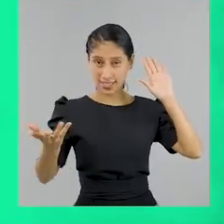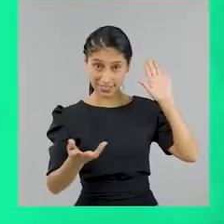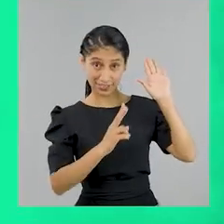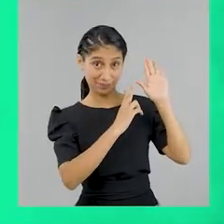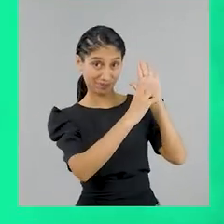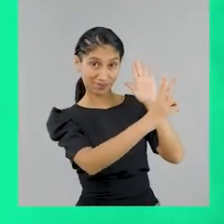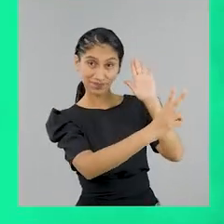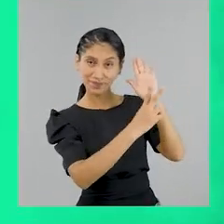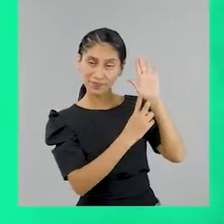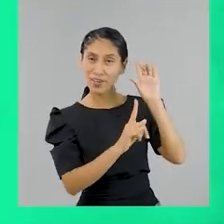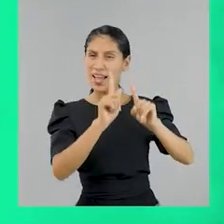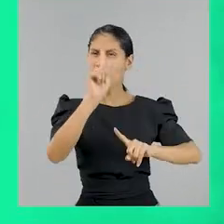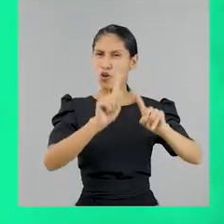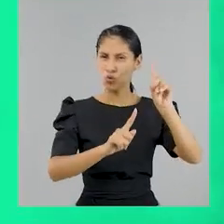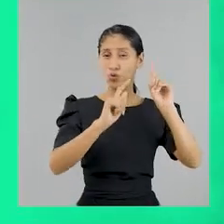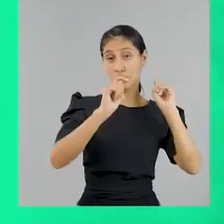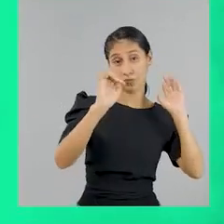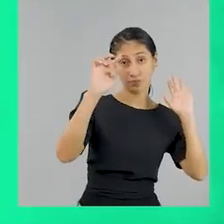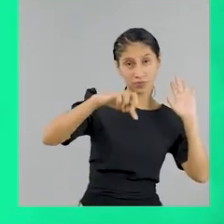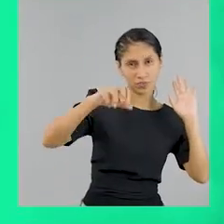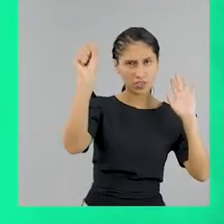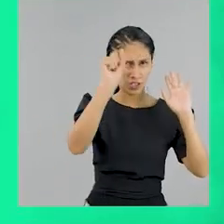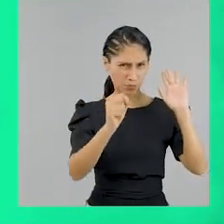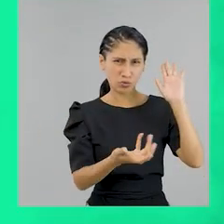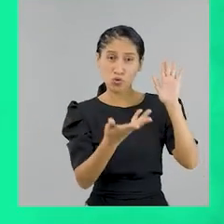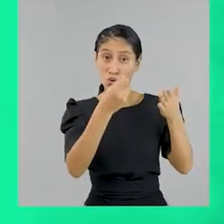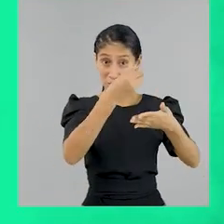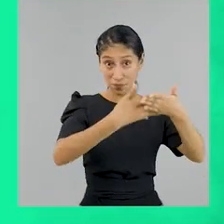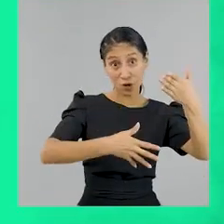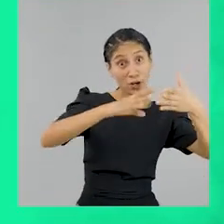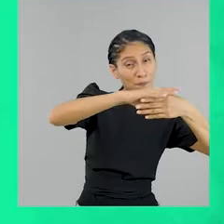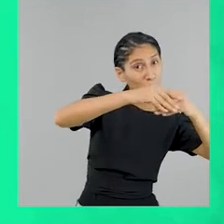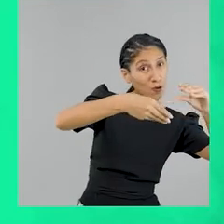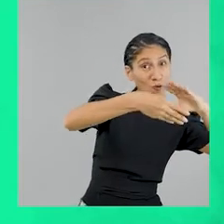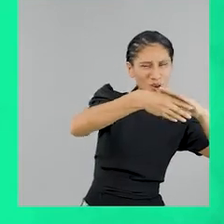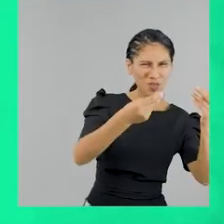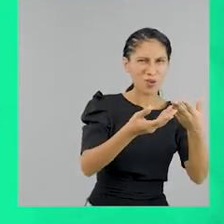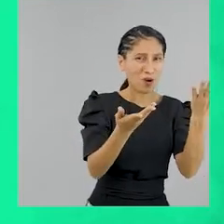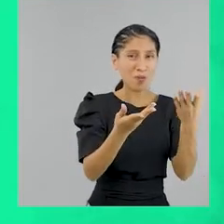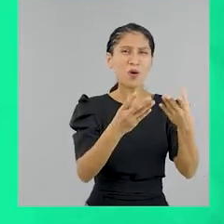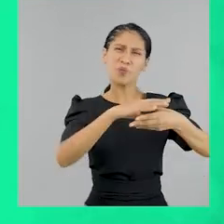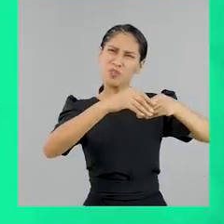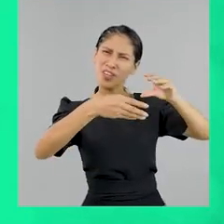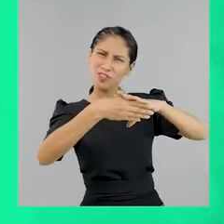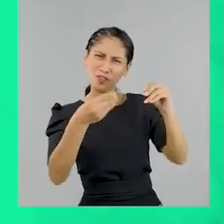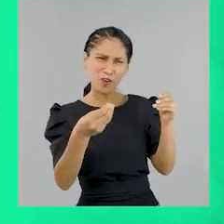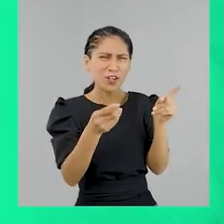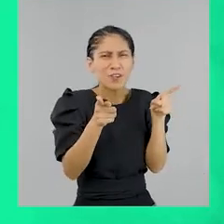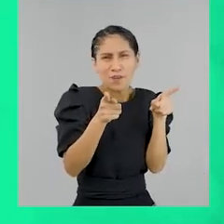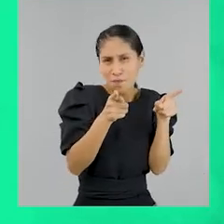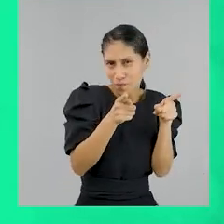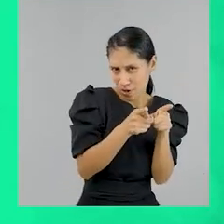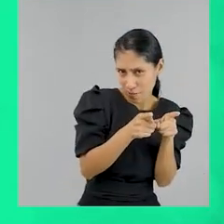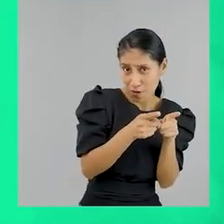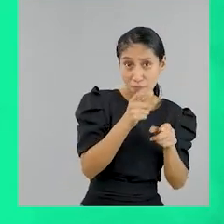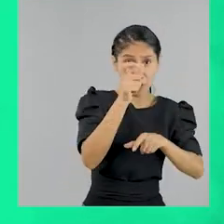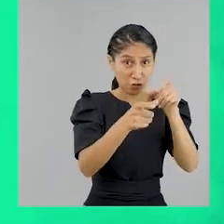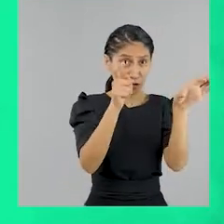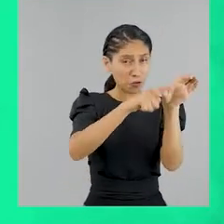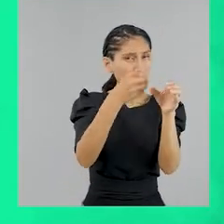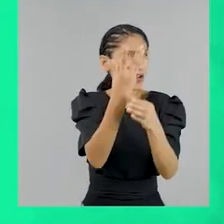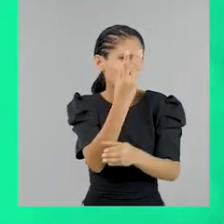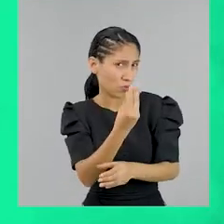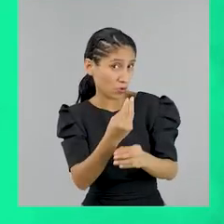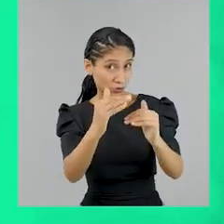Estos son algunos tipos de textos narrativos. Cuento, narración breve, con pocos personajes y desenlace